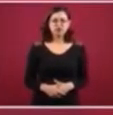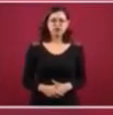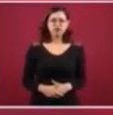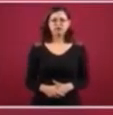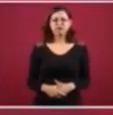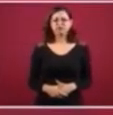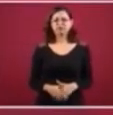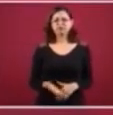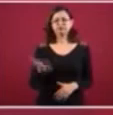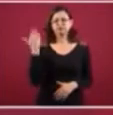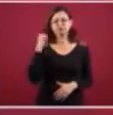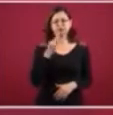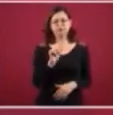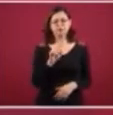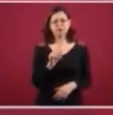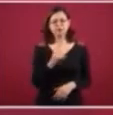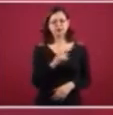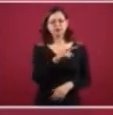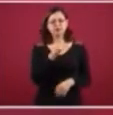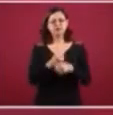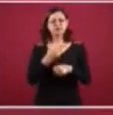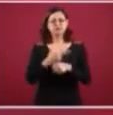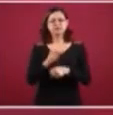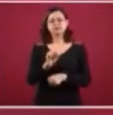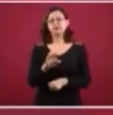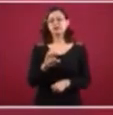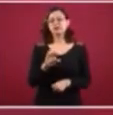a Pani, que era secretario de Hacienda